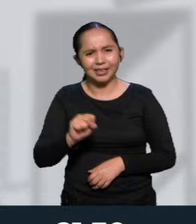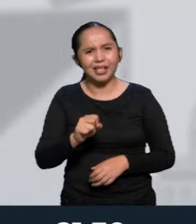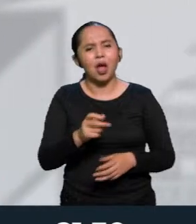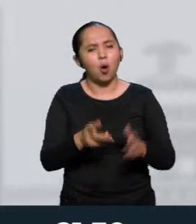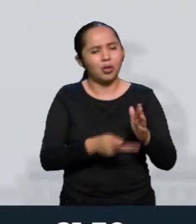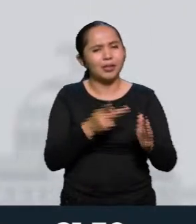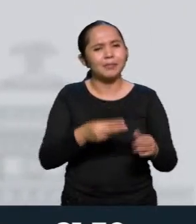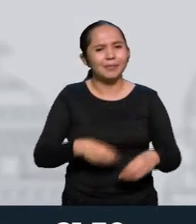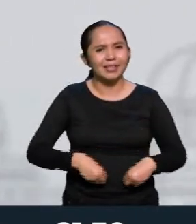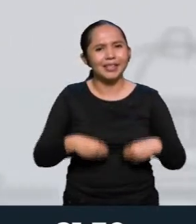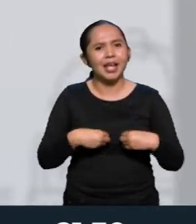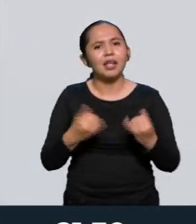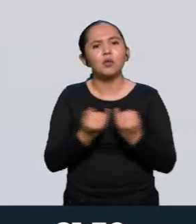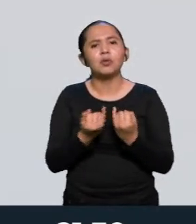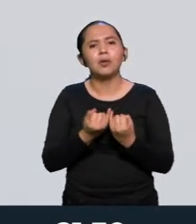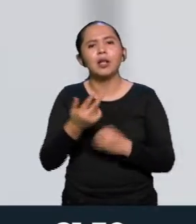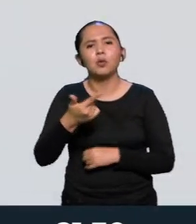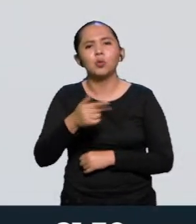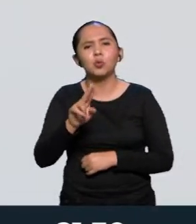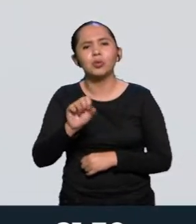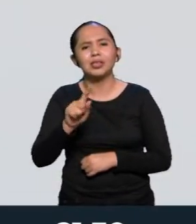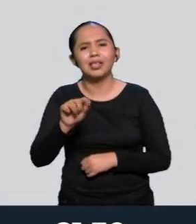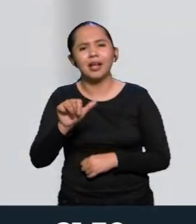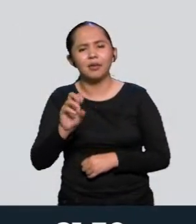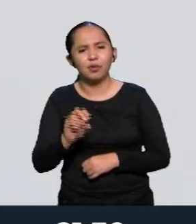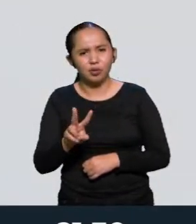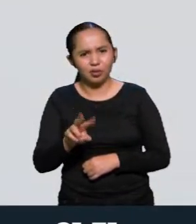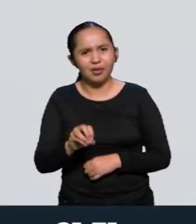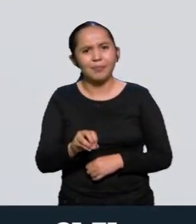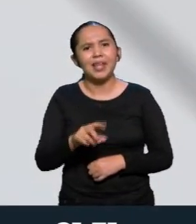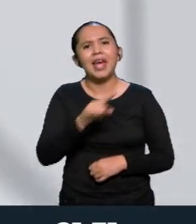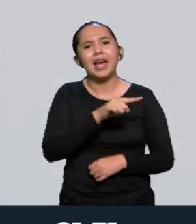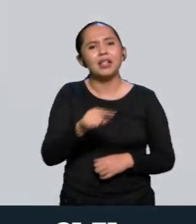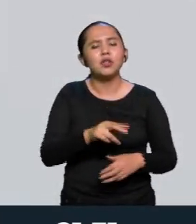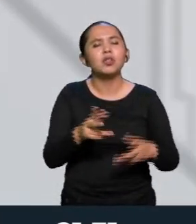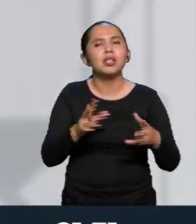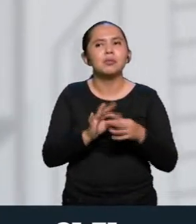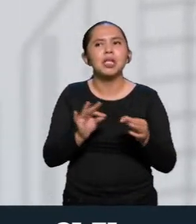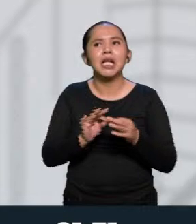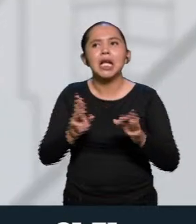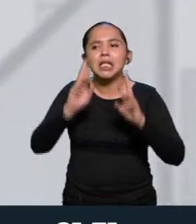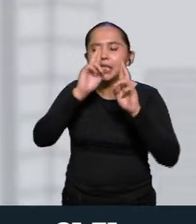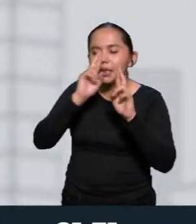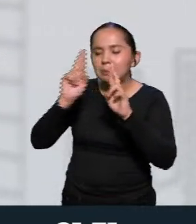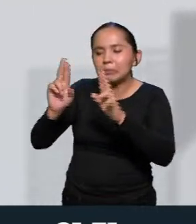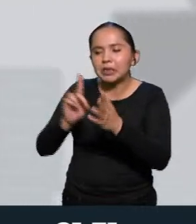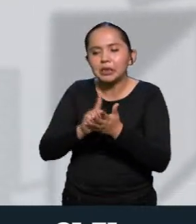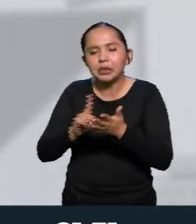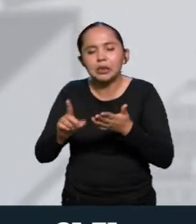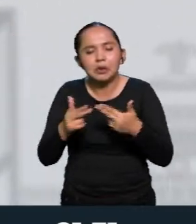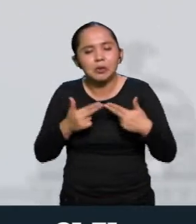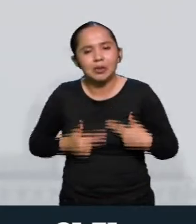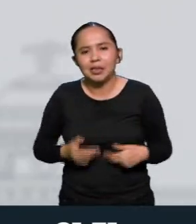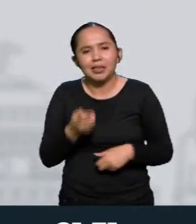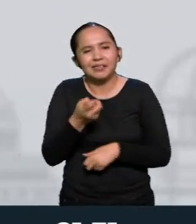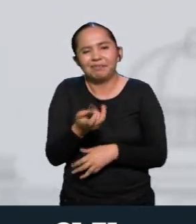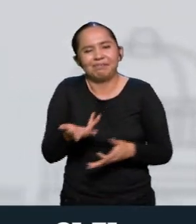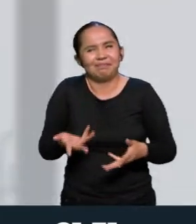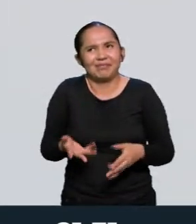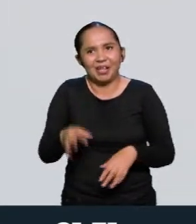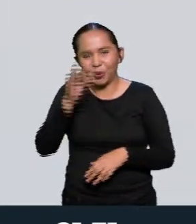a Gustavo Díaz Ordaz para ir a dar una conferencia sobre el respeto a los derechos humanos, ¿no? Así de ilógico y de